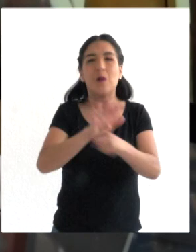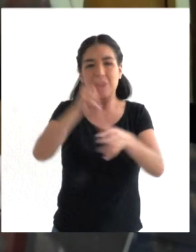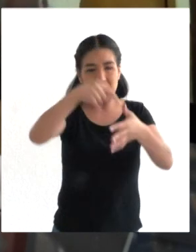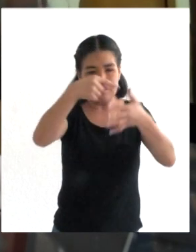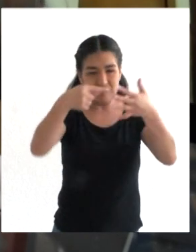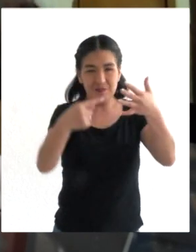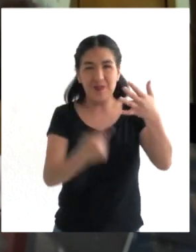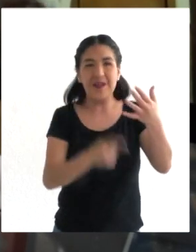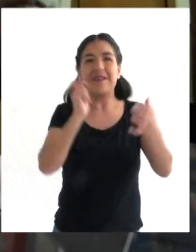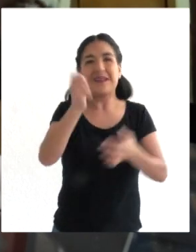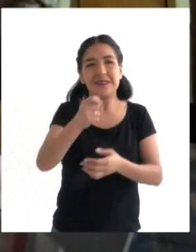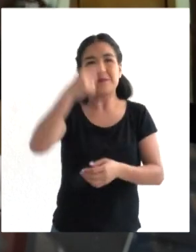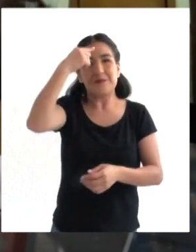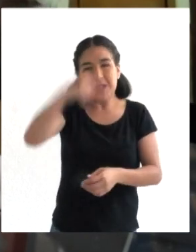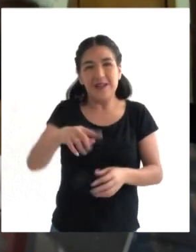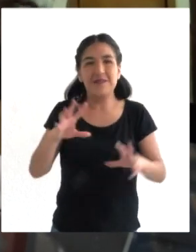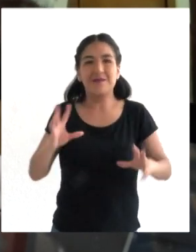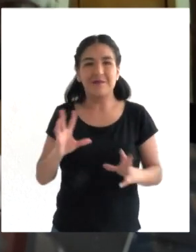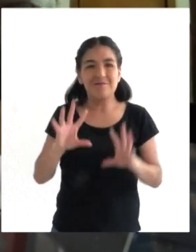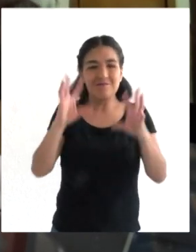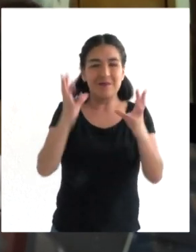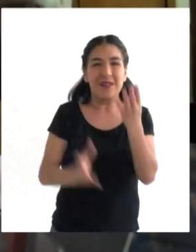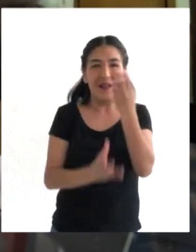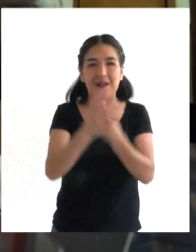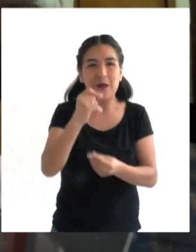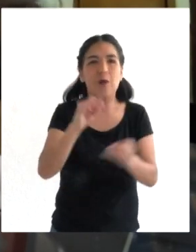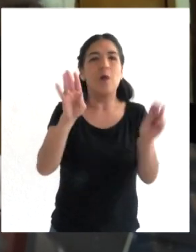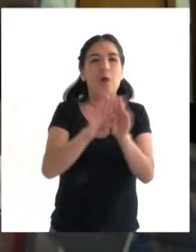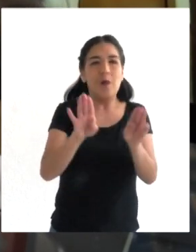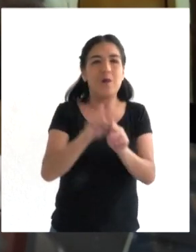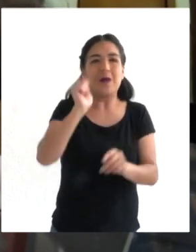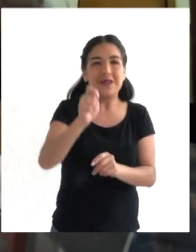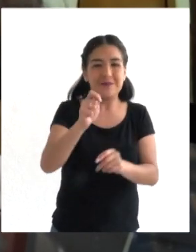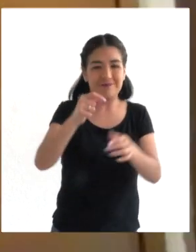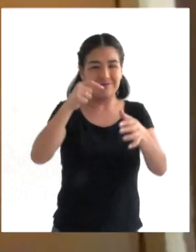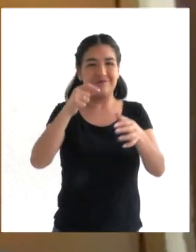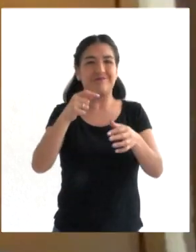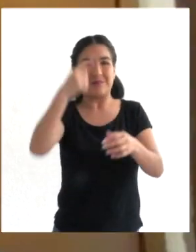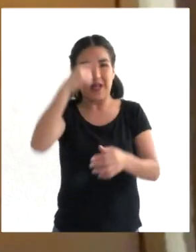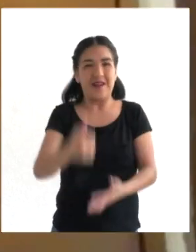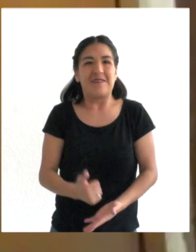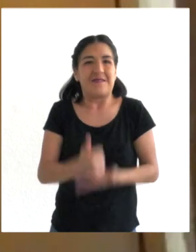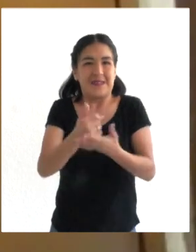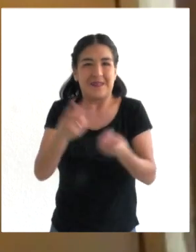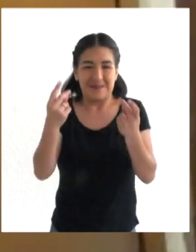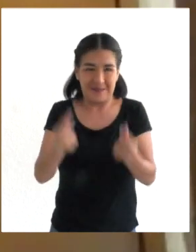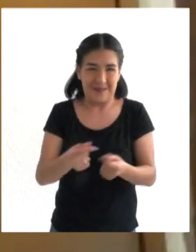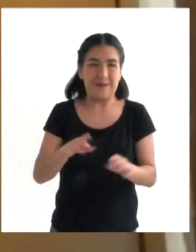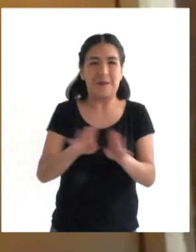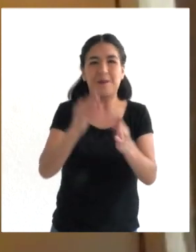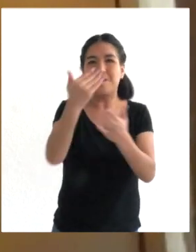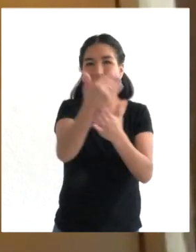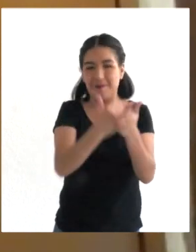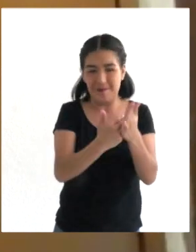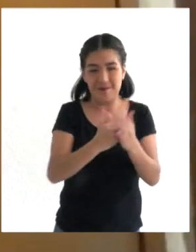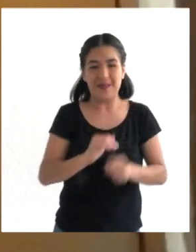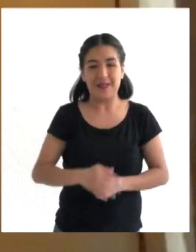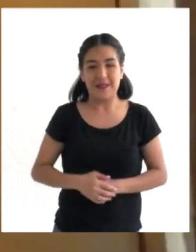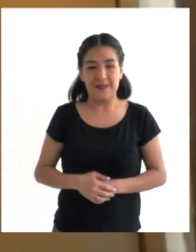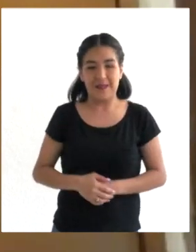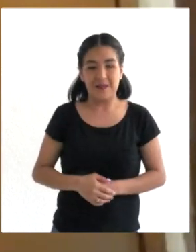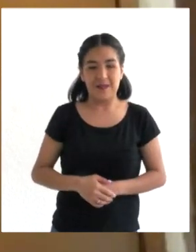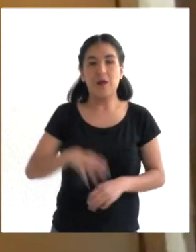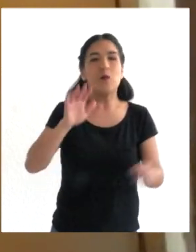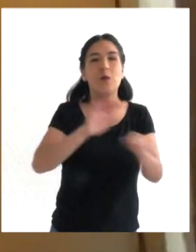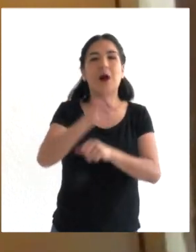componentes tienen. El problema tiene diferentes elementos. Claro. Los puedo separar, cuáles son